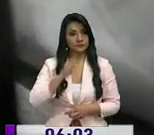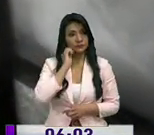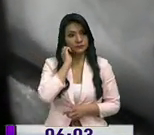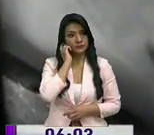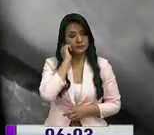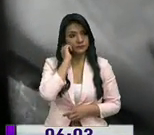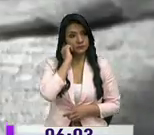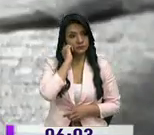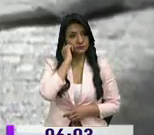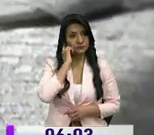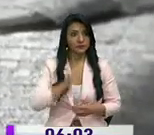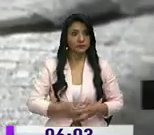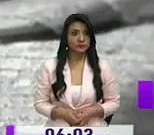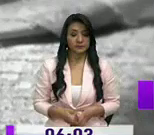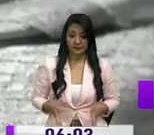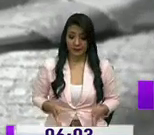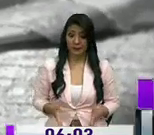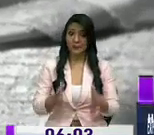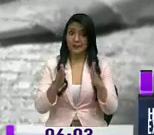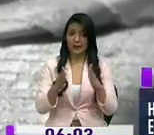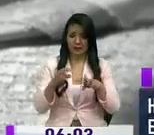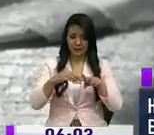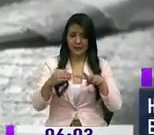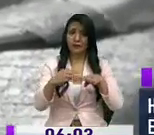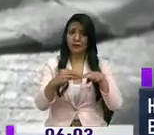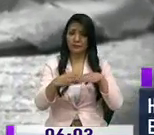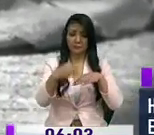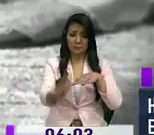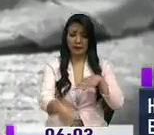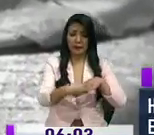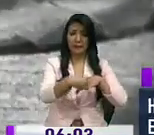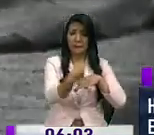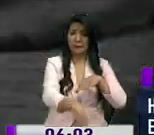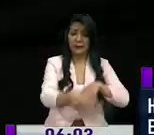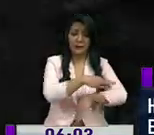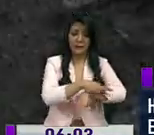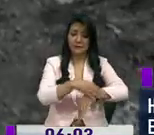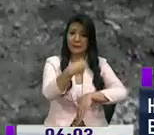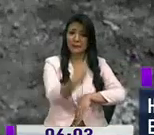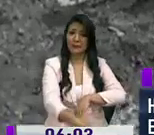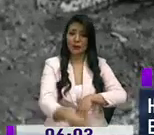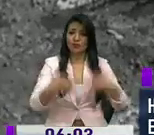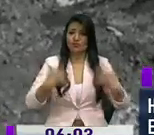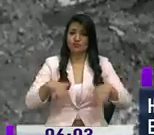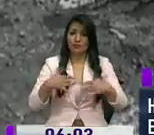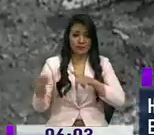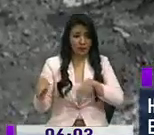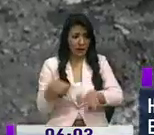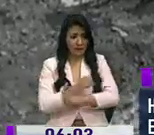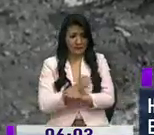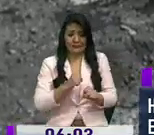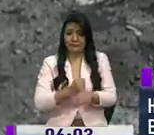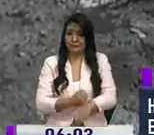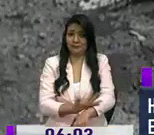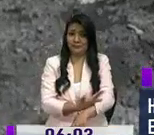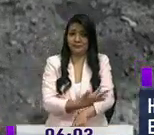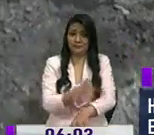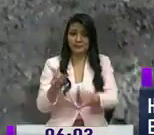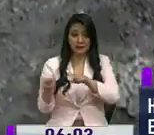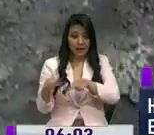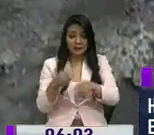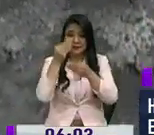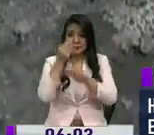Sobre la vía estaban los restos de sus dedos y parte de uno de sus brazos. Horrorizados y aún asustados, los